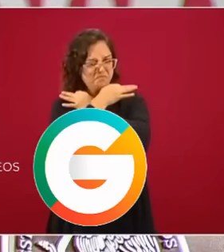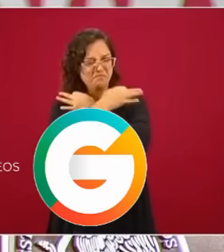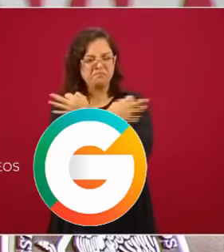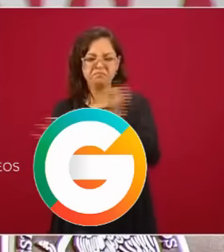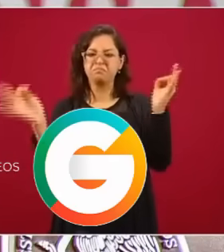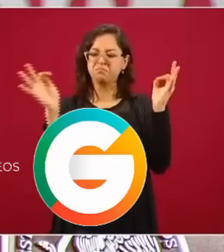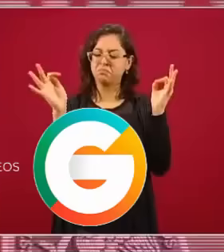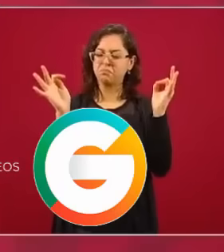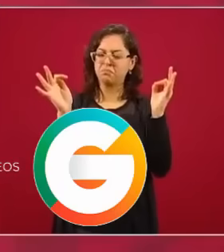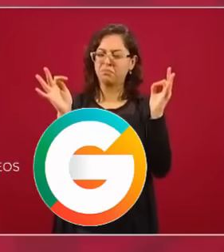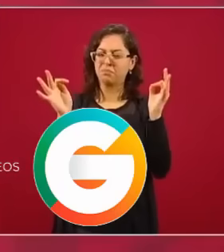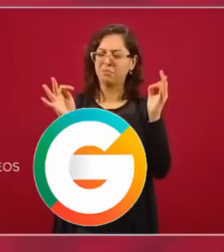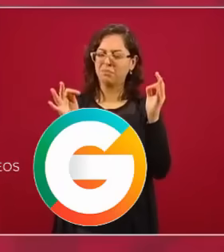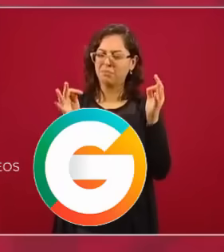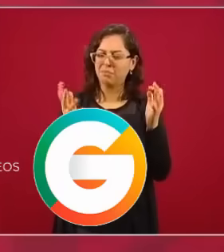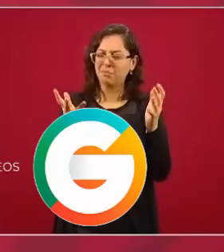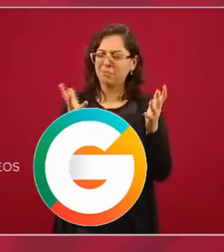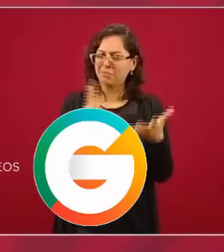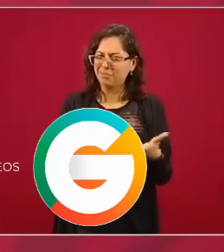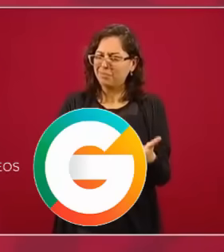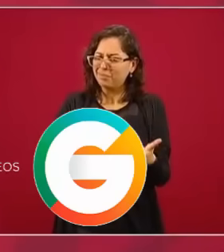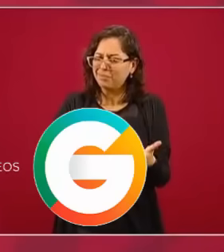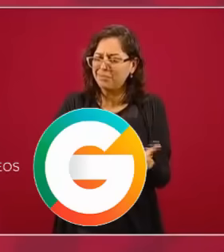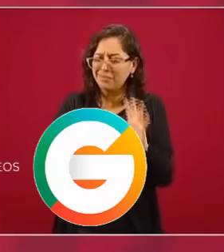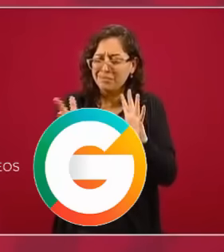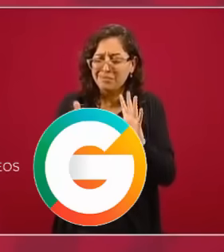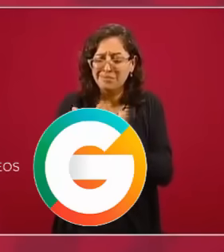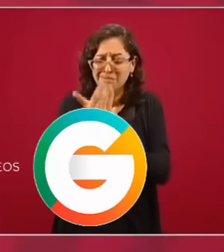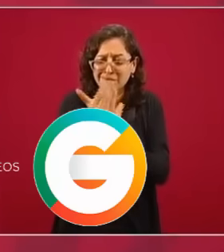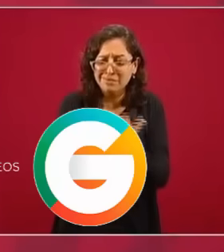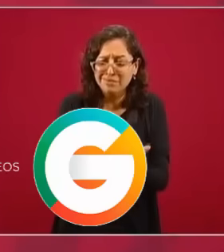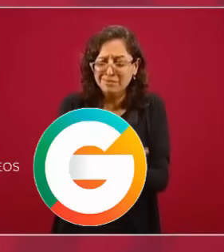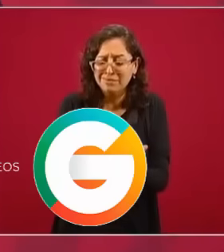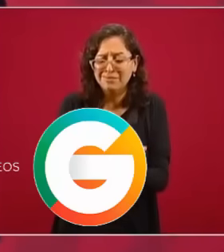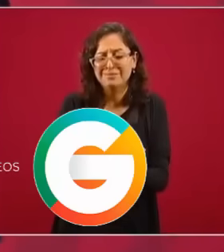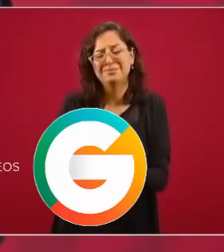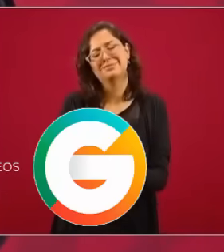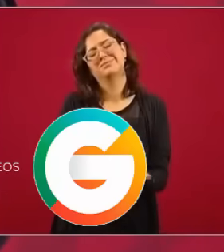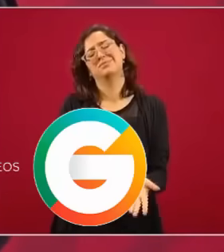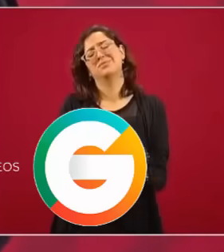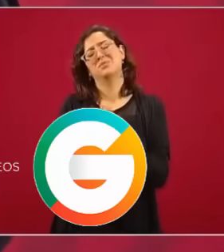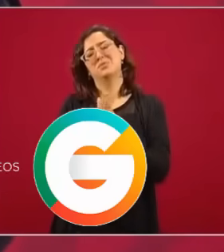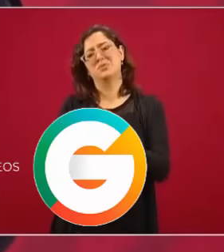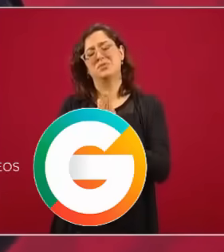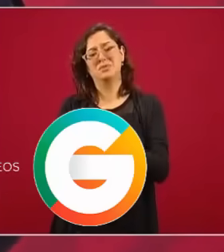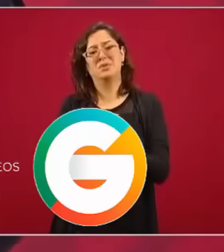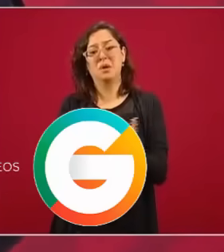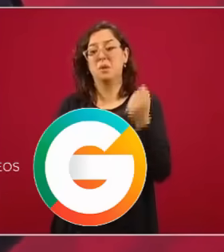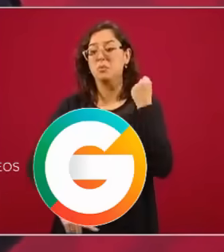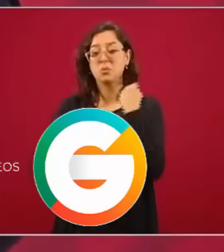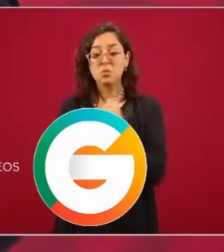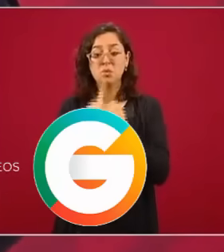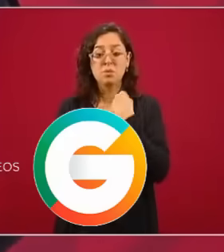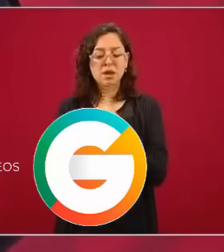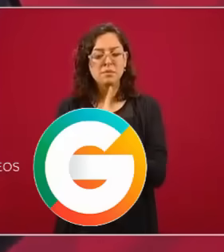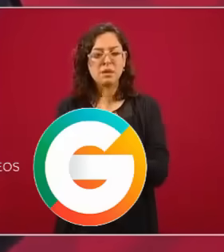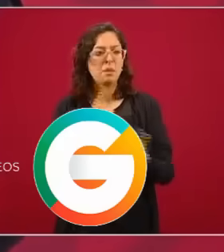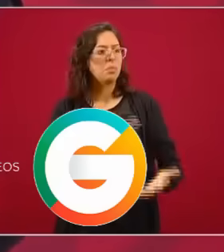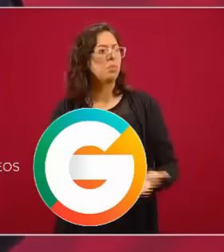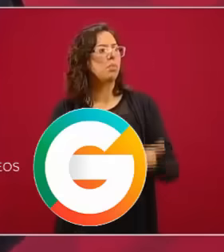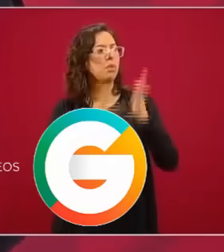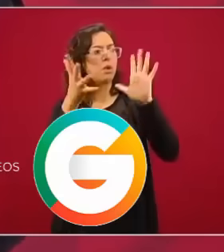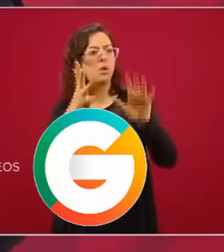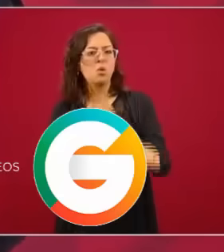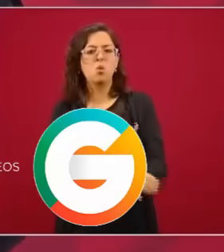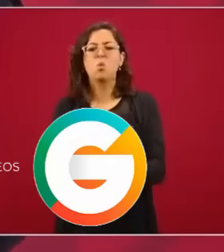se va a resolver un problema que surgió por el abandono al pueblo?